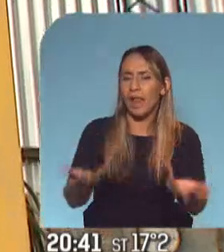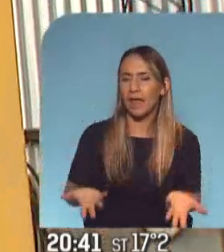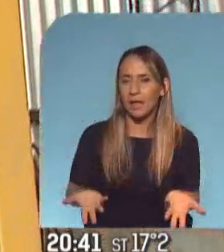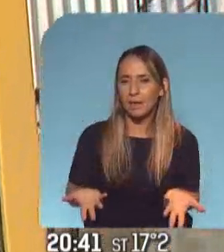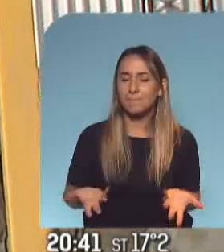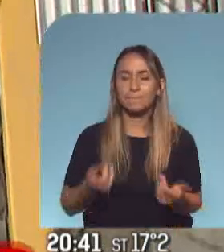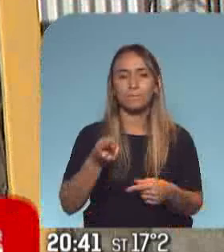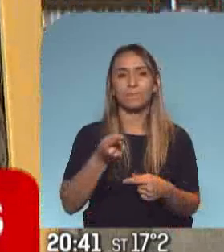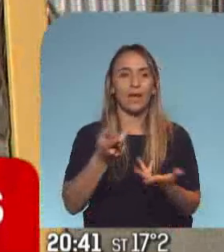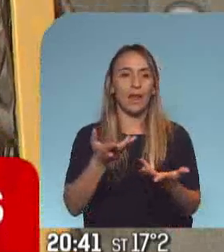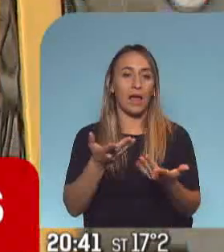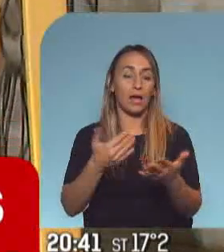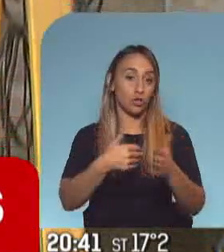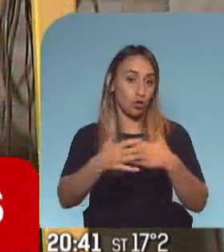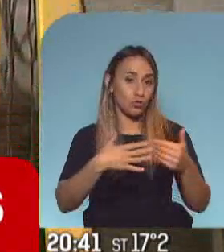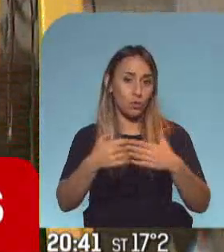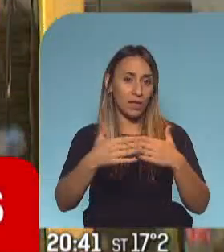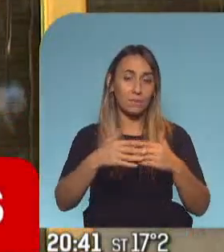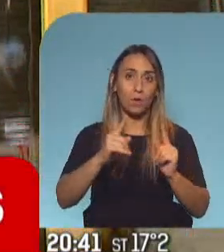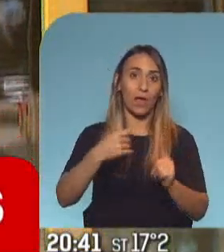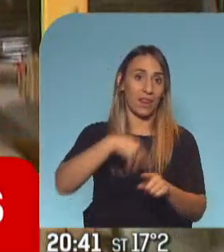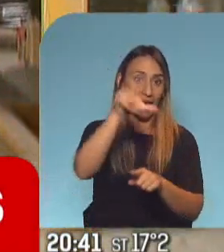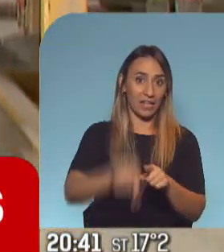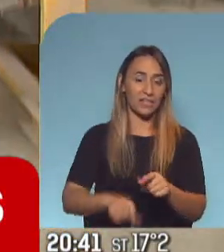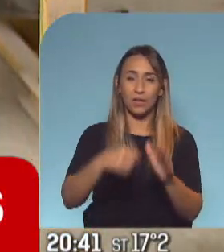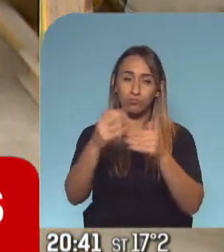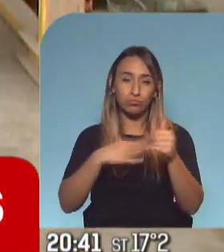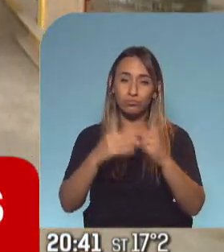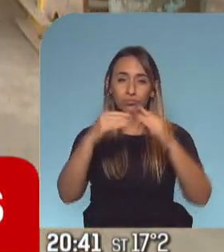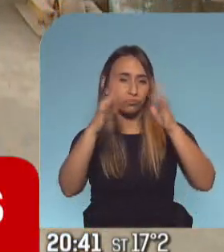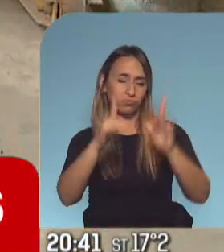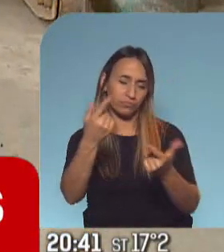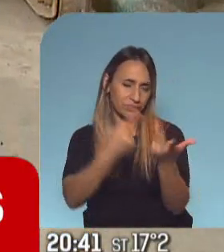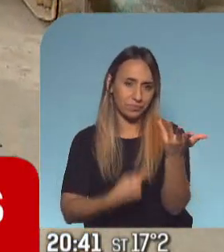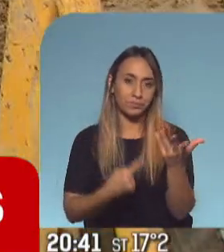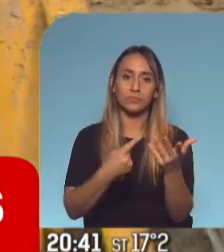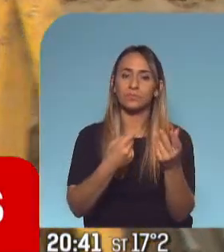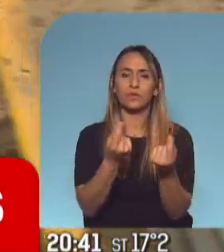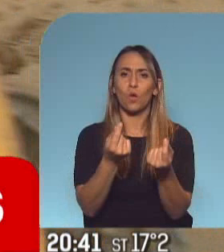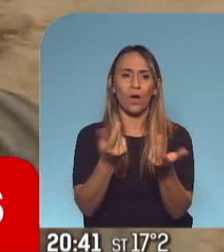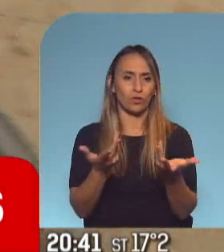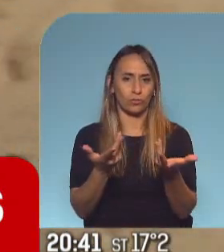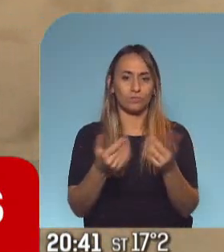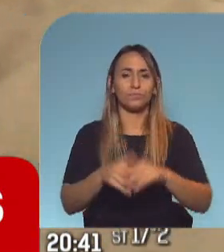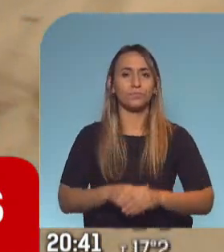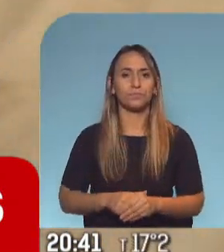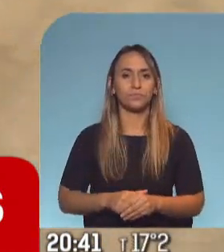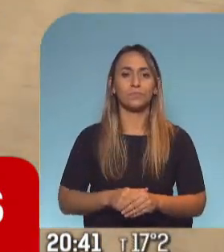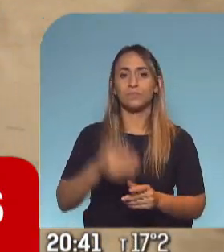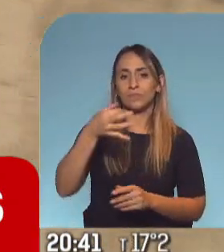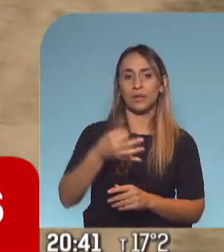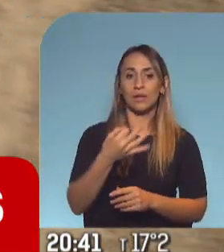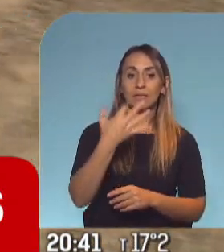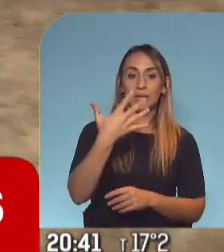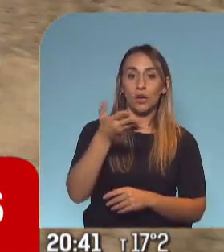construir dentro del país. Tenemos el dato del INDEC presente, ahí lo podemos ver,